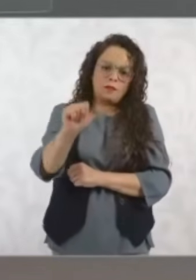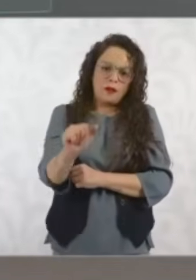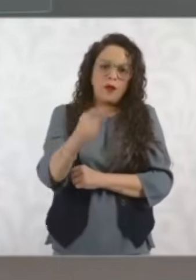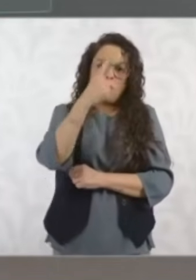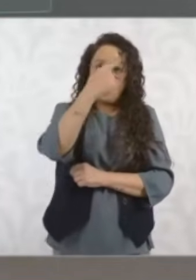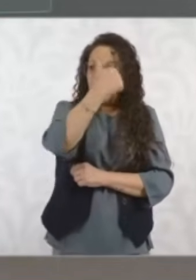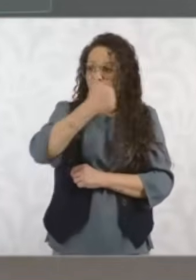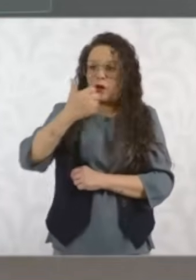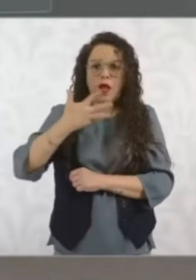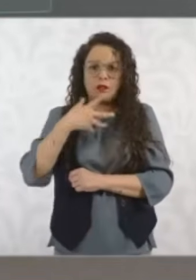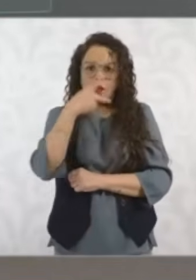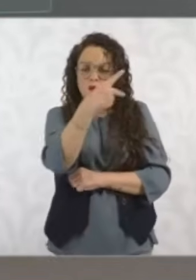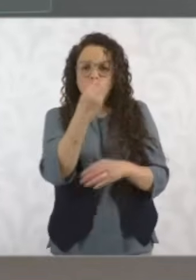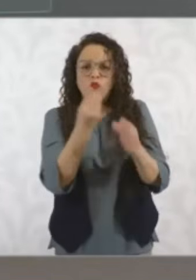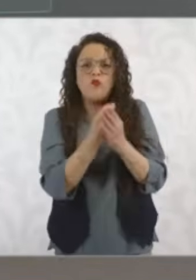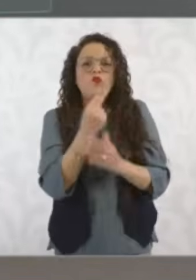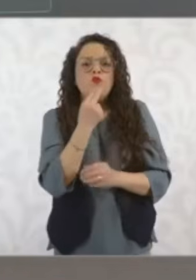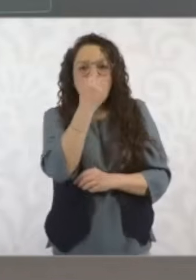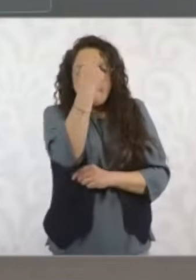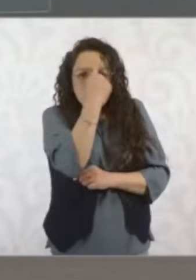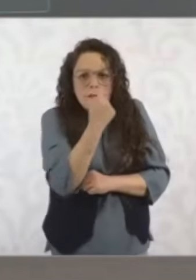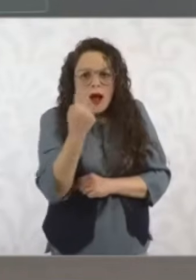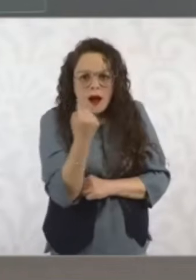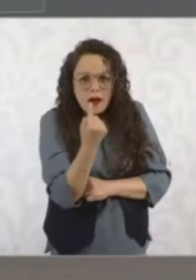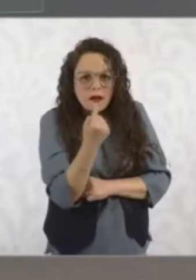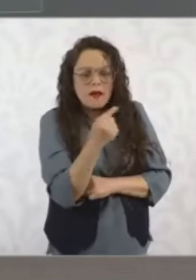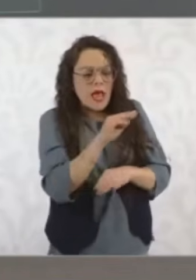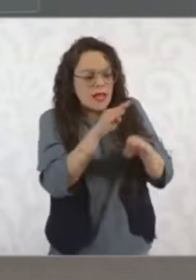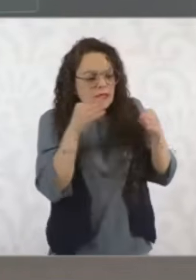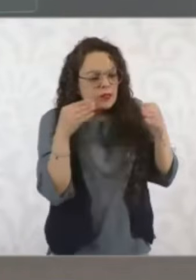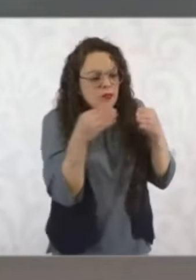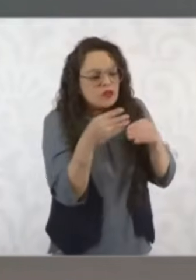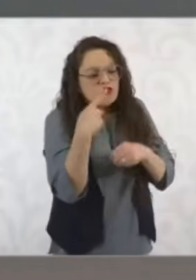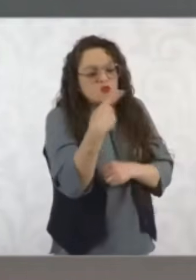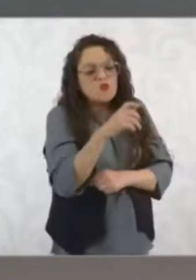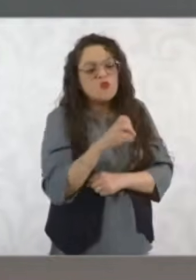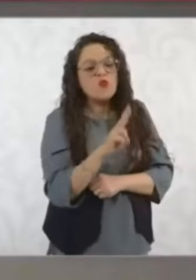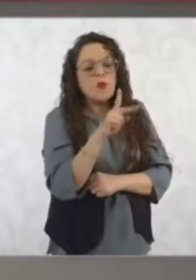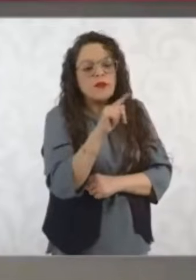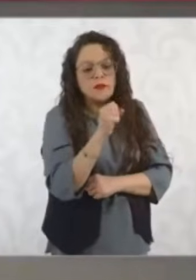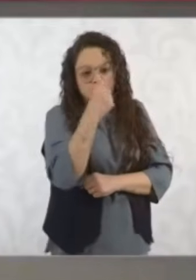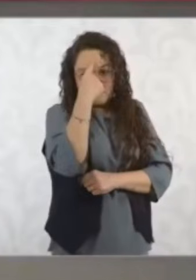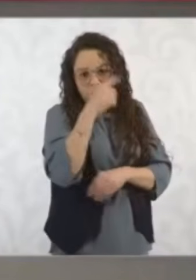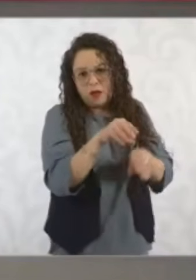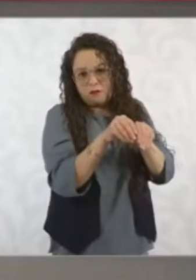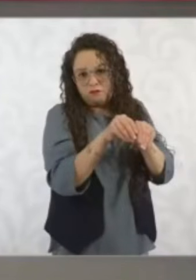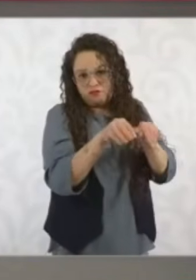función y cada una cuenta con cuentas específicas. Adelante.